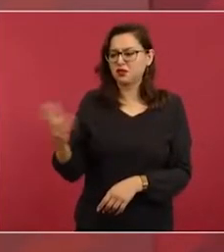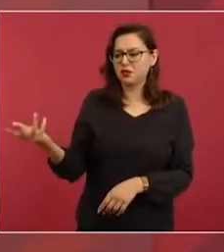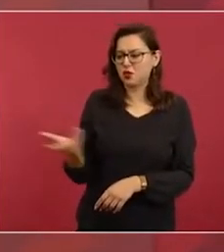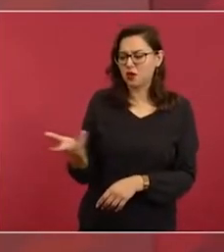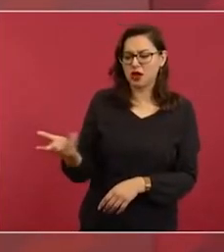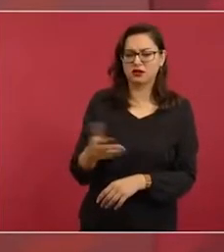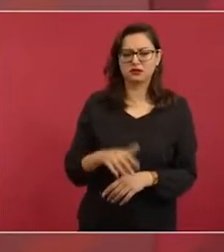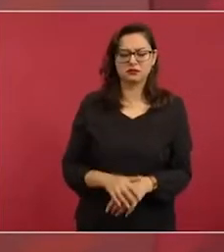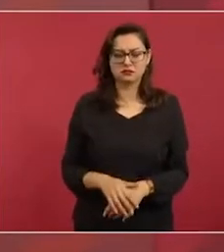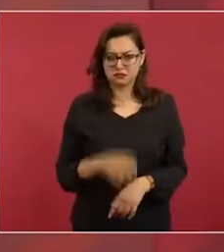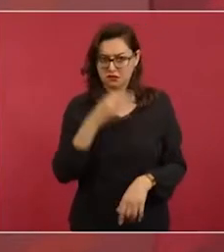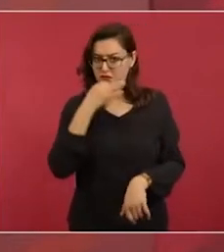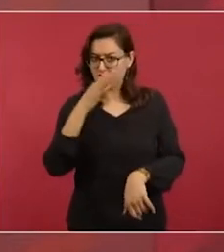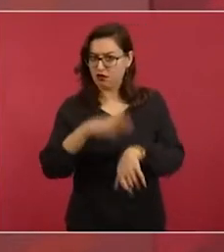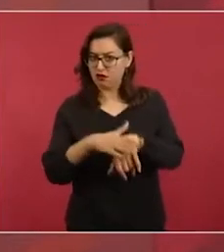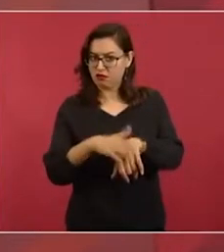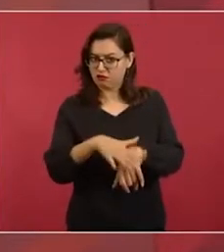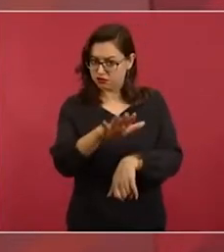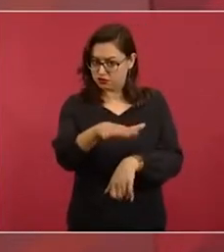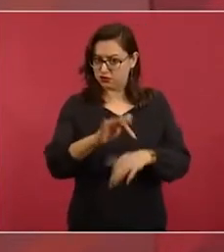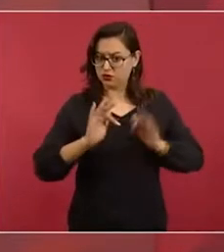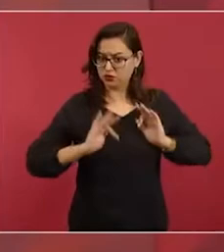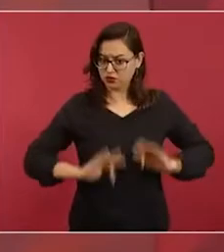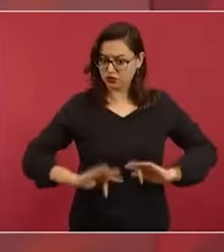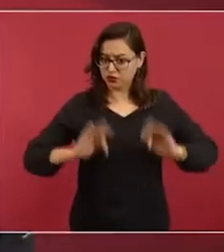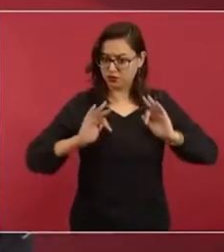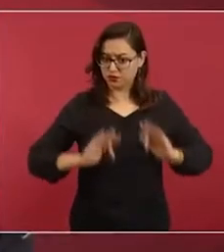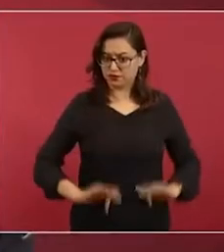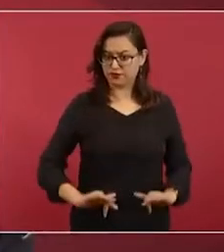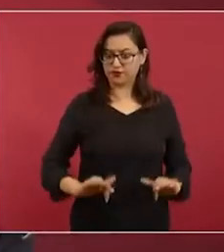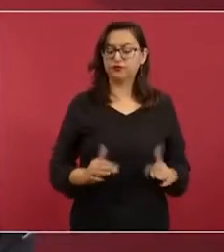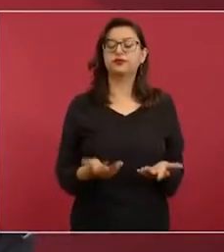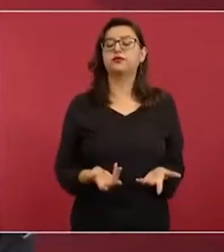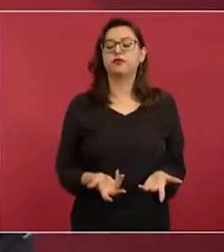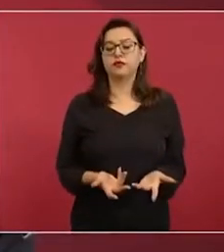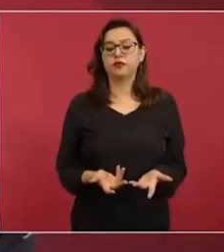tranquilicen, se serenen los adversarios.